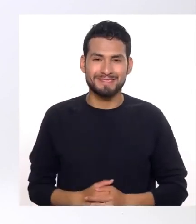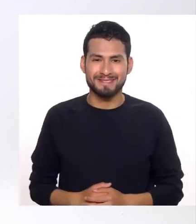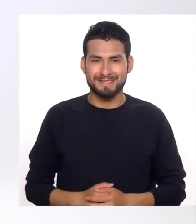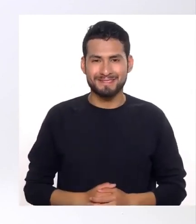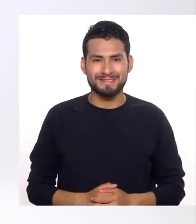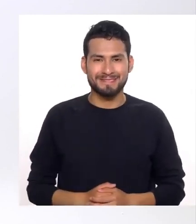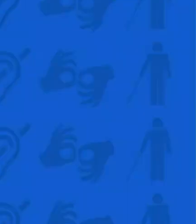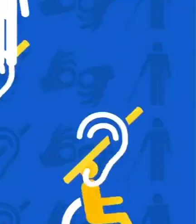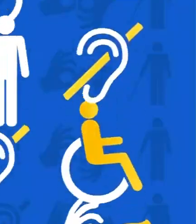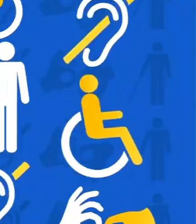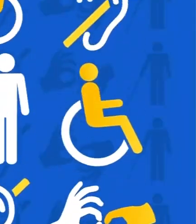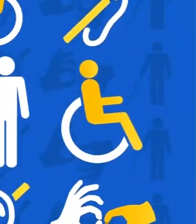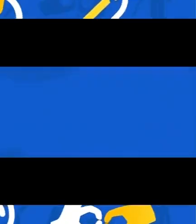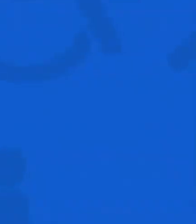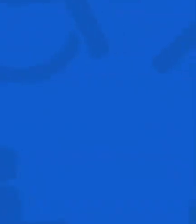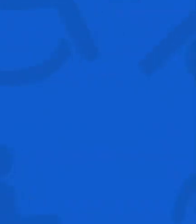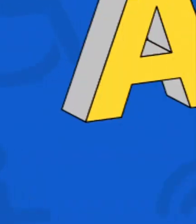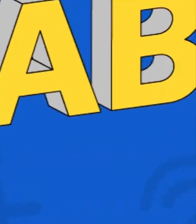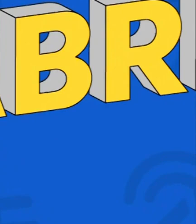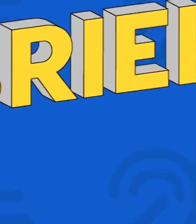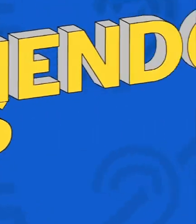nota.